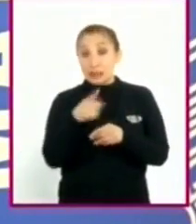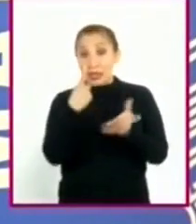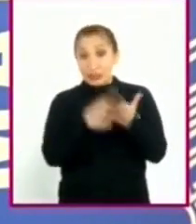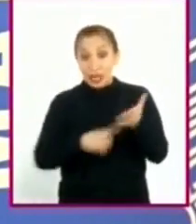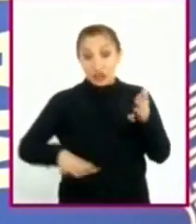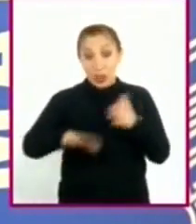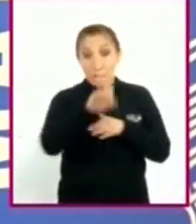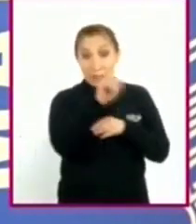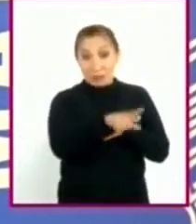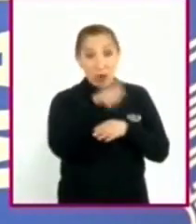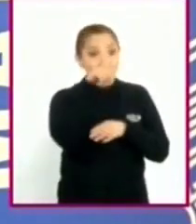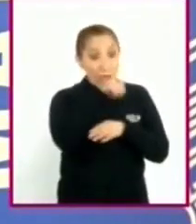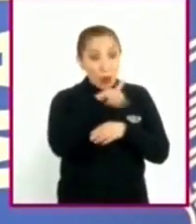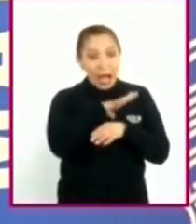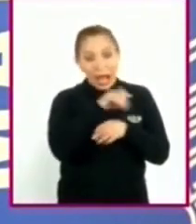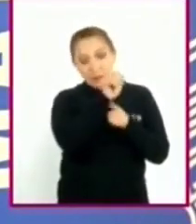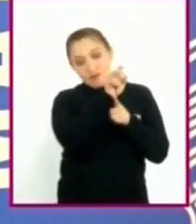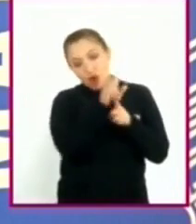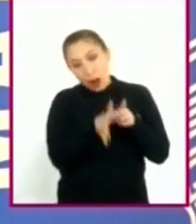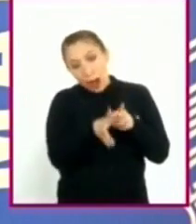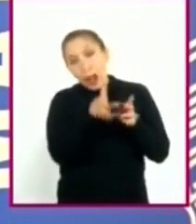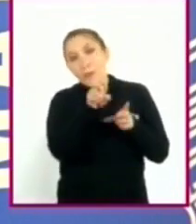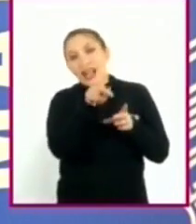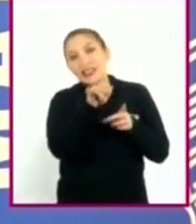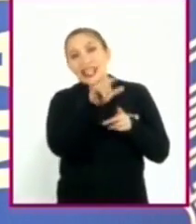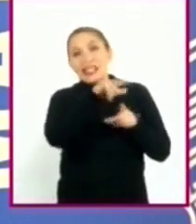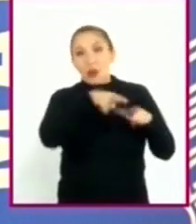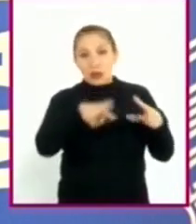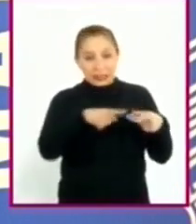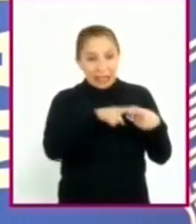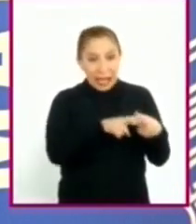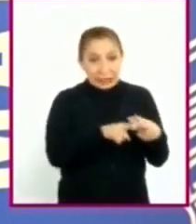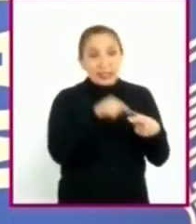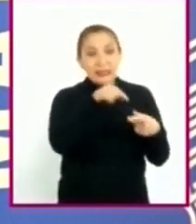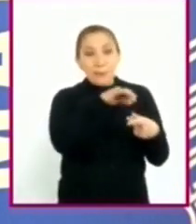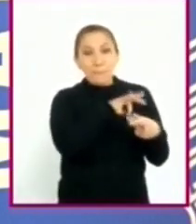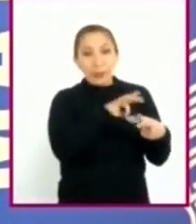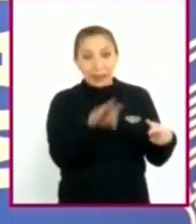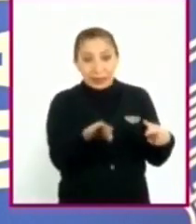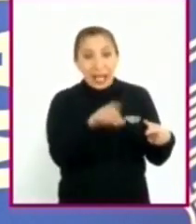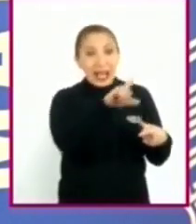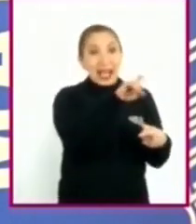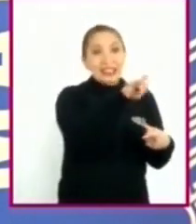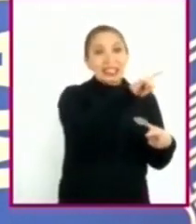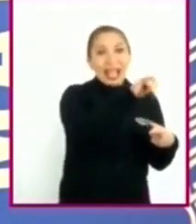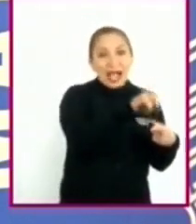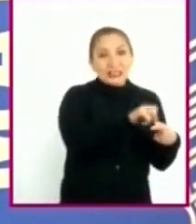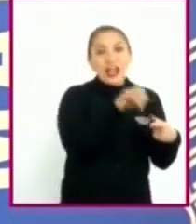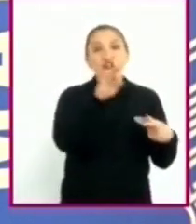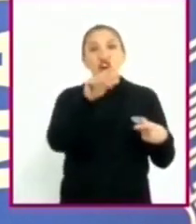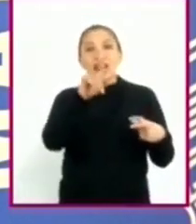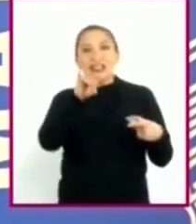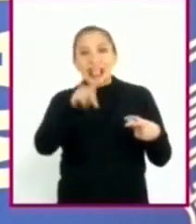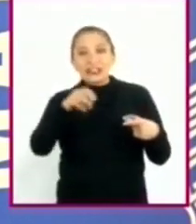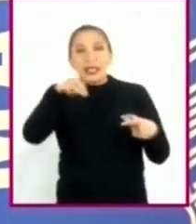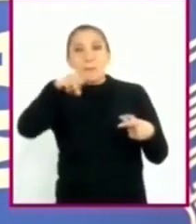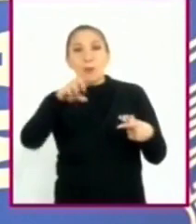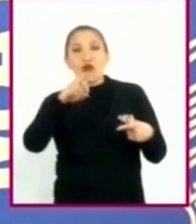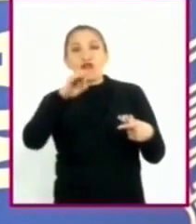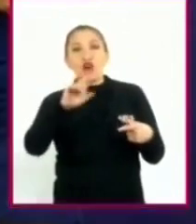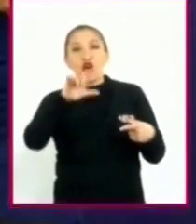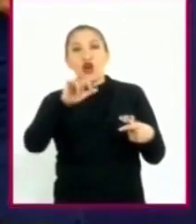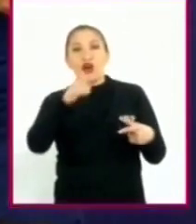de una misma lengua existen variantes lingüísticas y estas pueden ser léxicas, fonéticas y